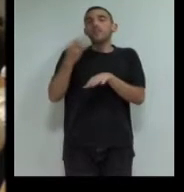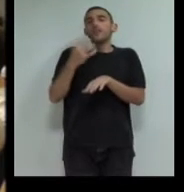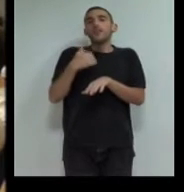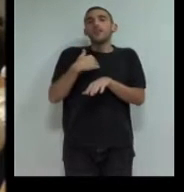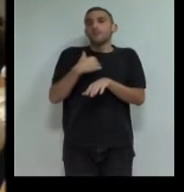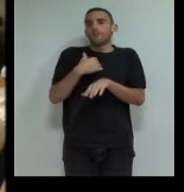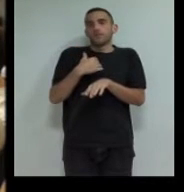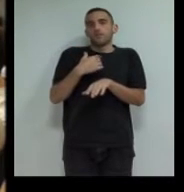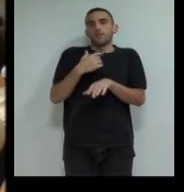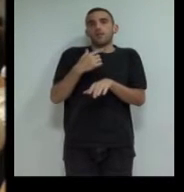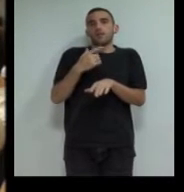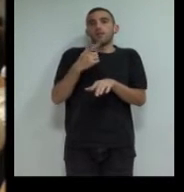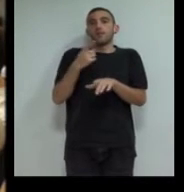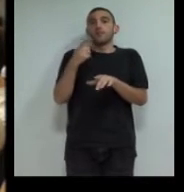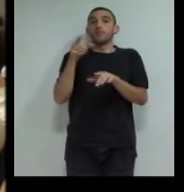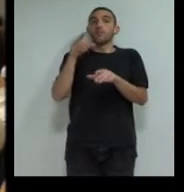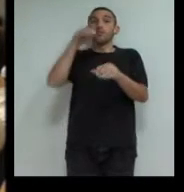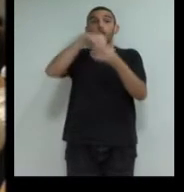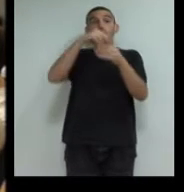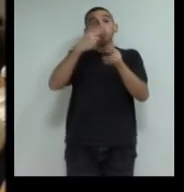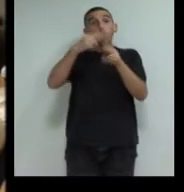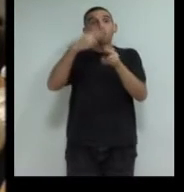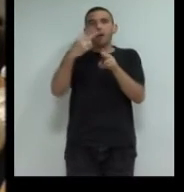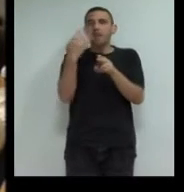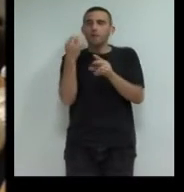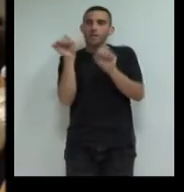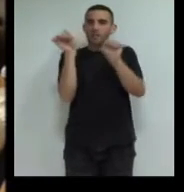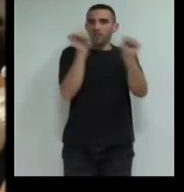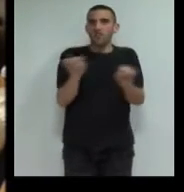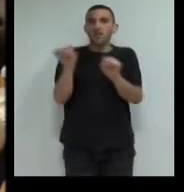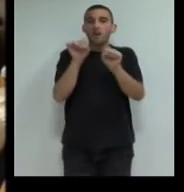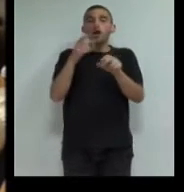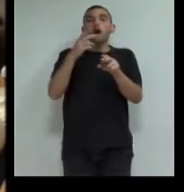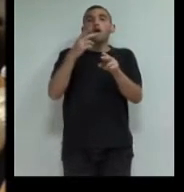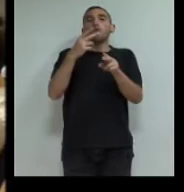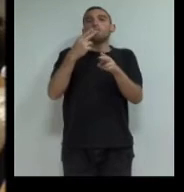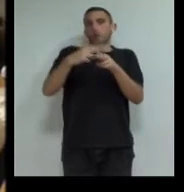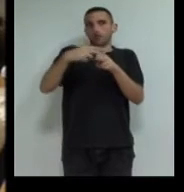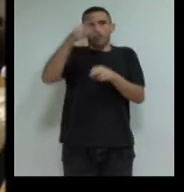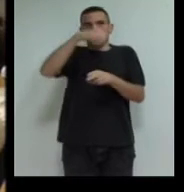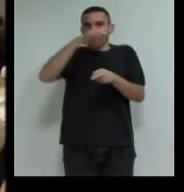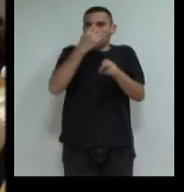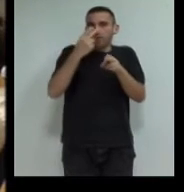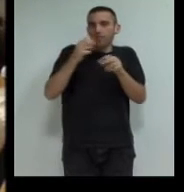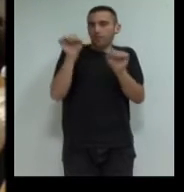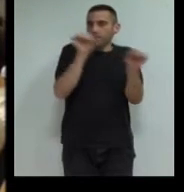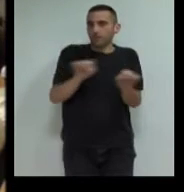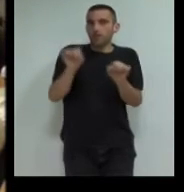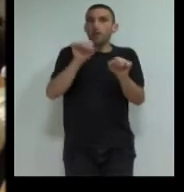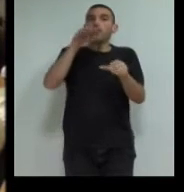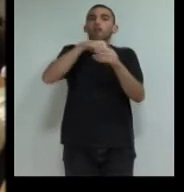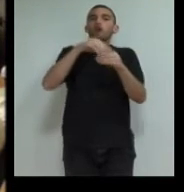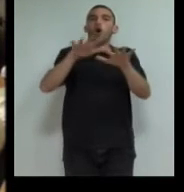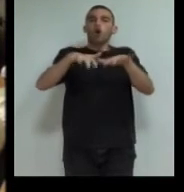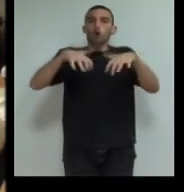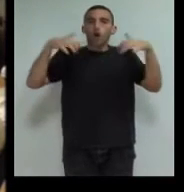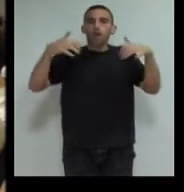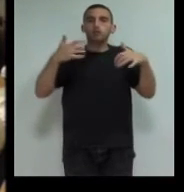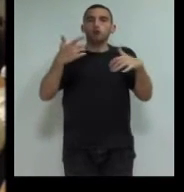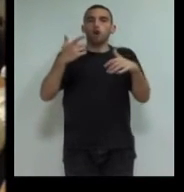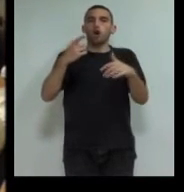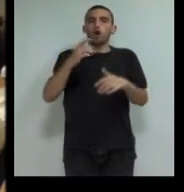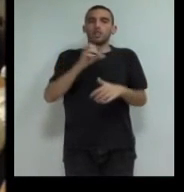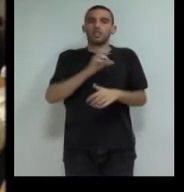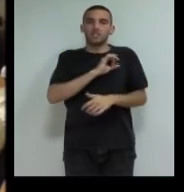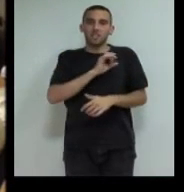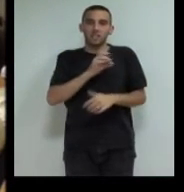política para defender todo esto en el ruedo del Congreso y del Senado. Sencilla y llanamente. Todavía no estaba ni